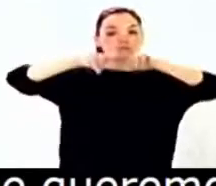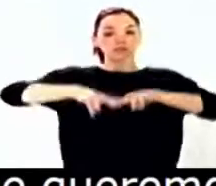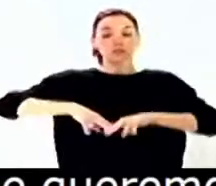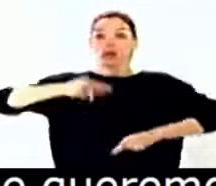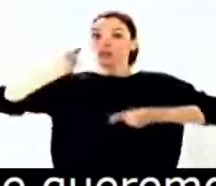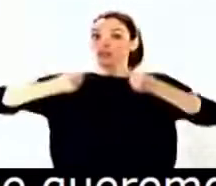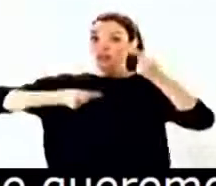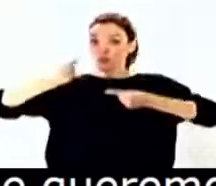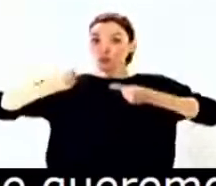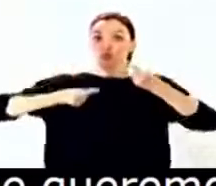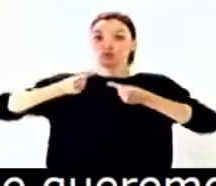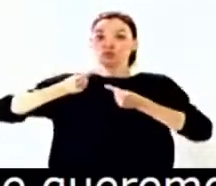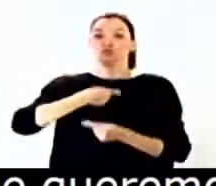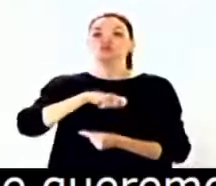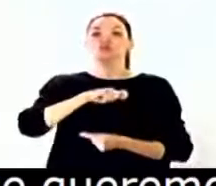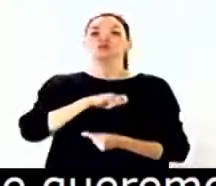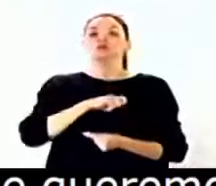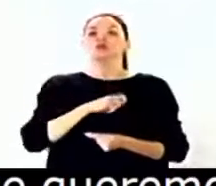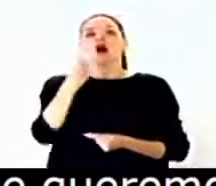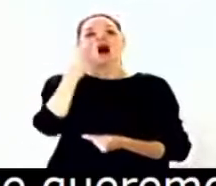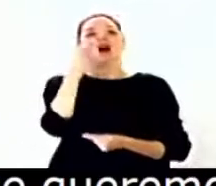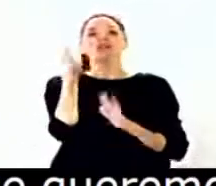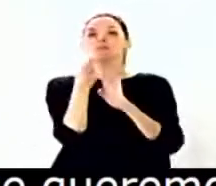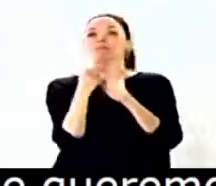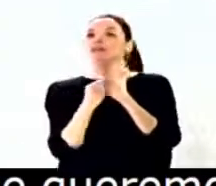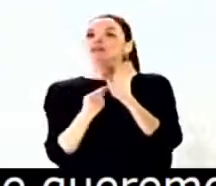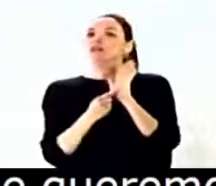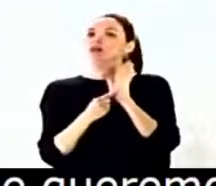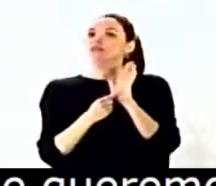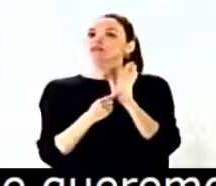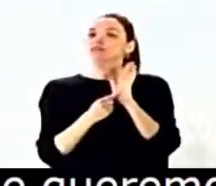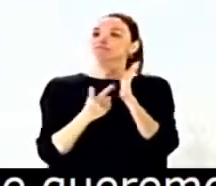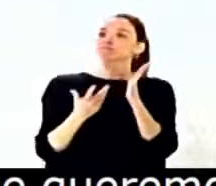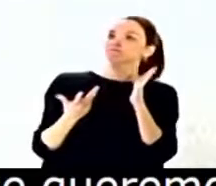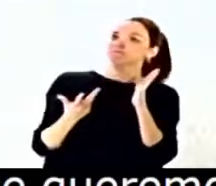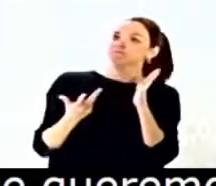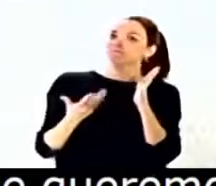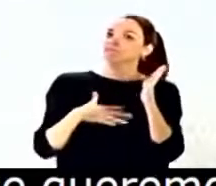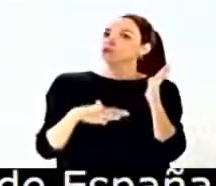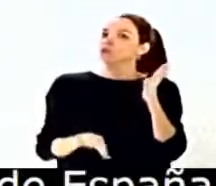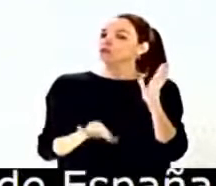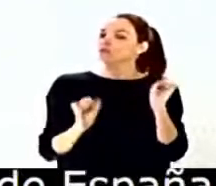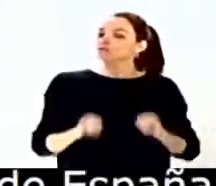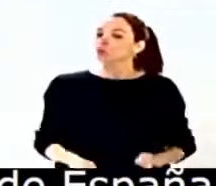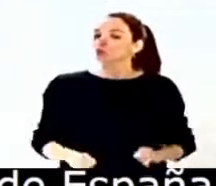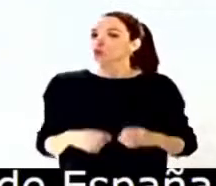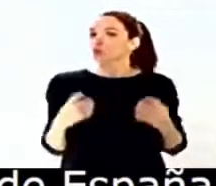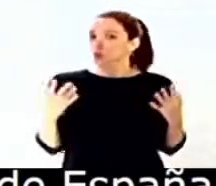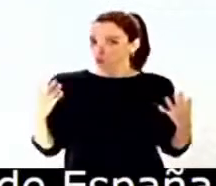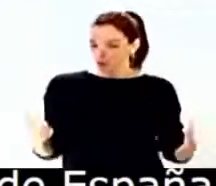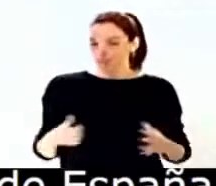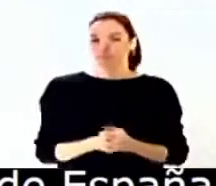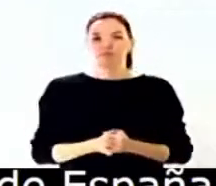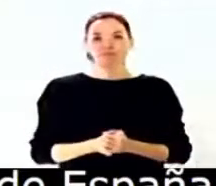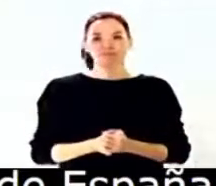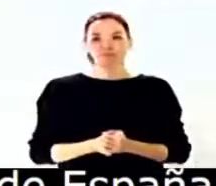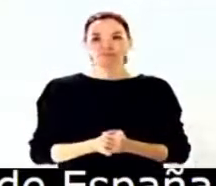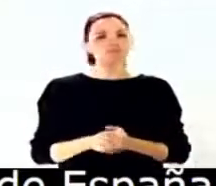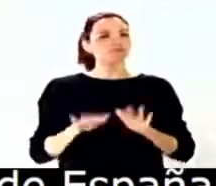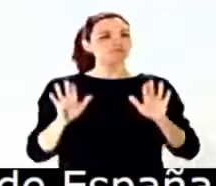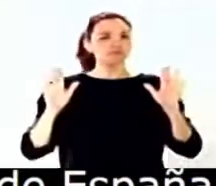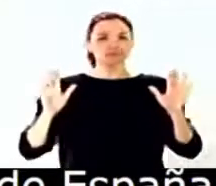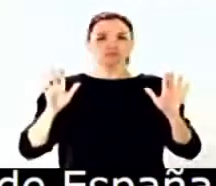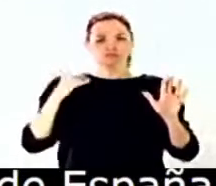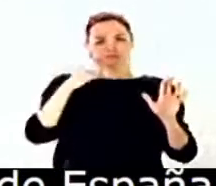Gobierno de España, qué medidas se pudieran adoptar. Pero vamos a aguardar a